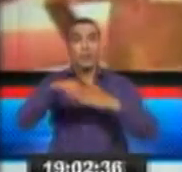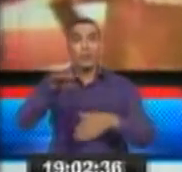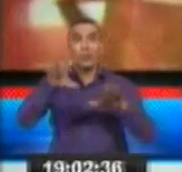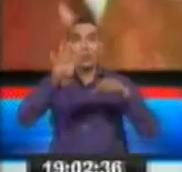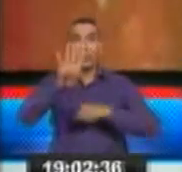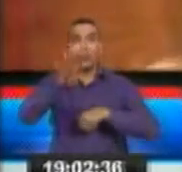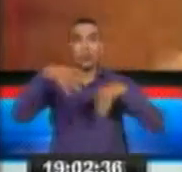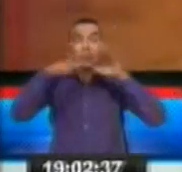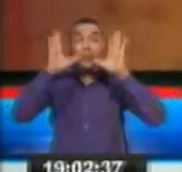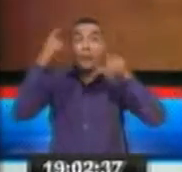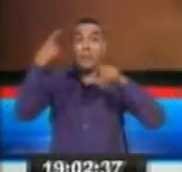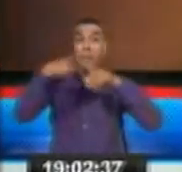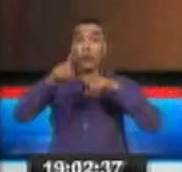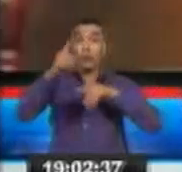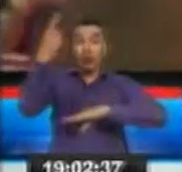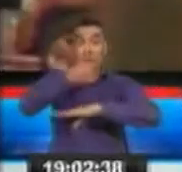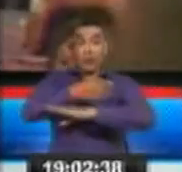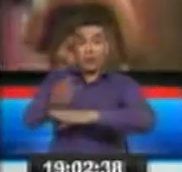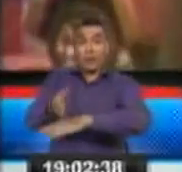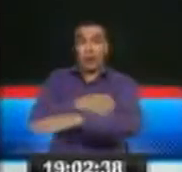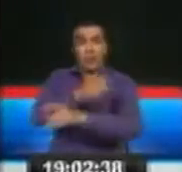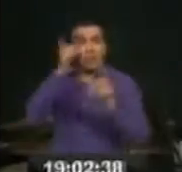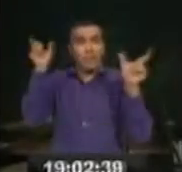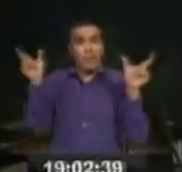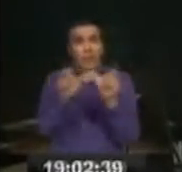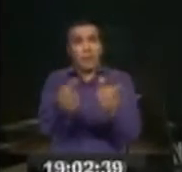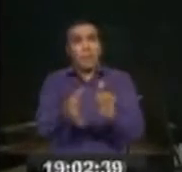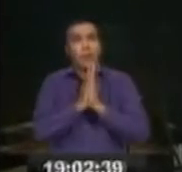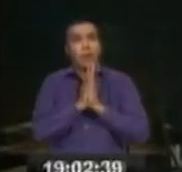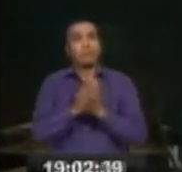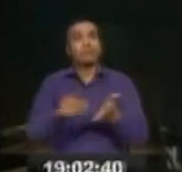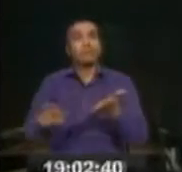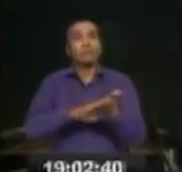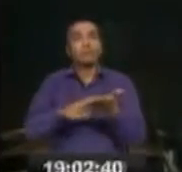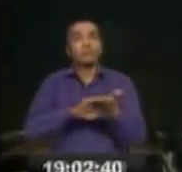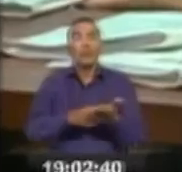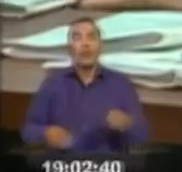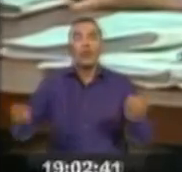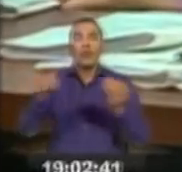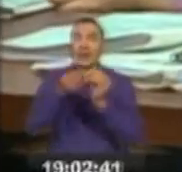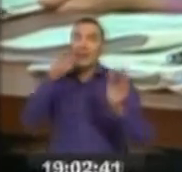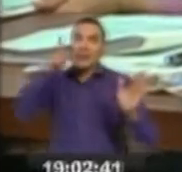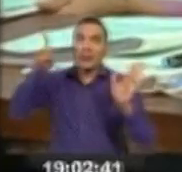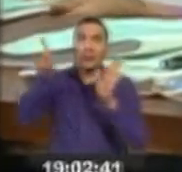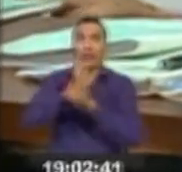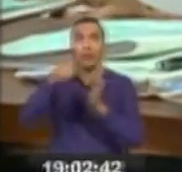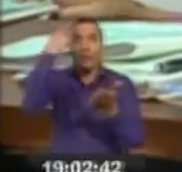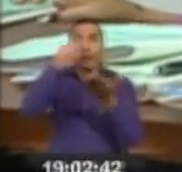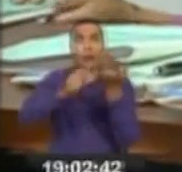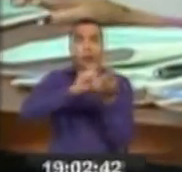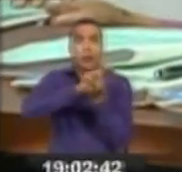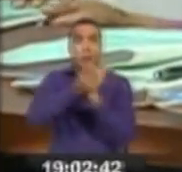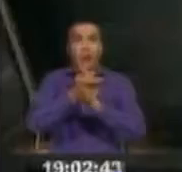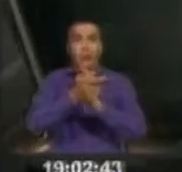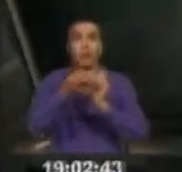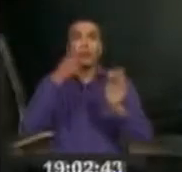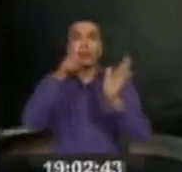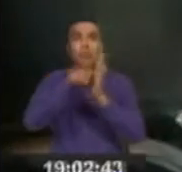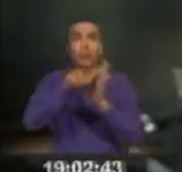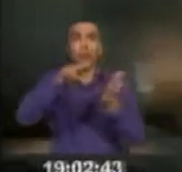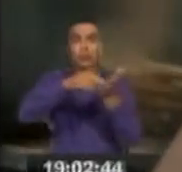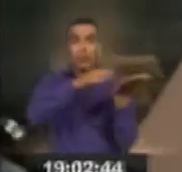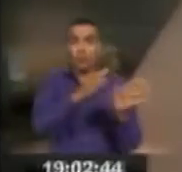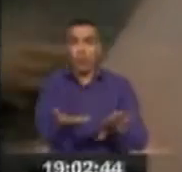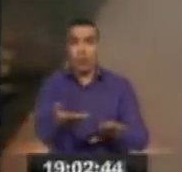sin embargo un día antes fiscalía solicitó una audiencia de formulación de cargos para cambiar el tipo penal a asesinato